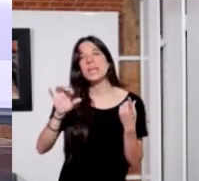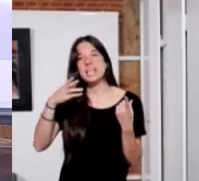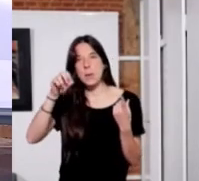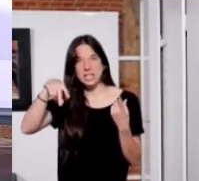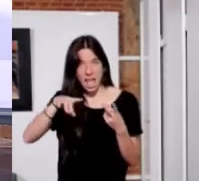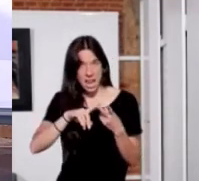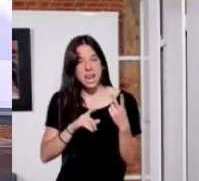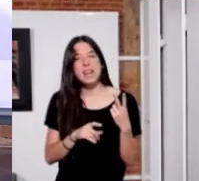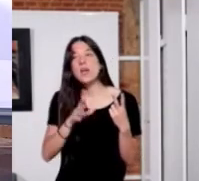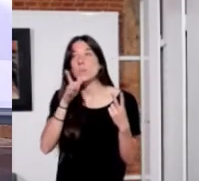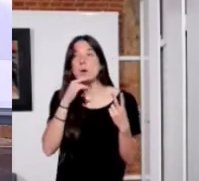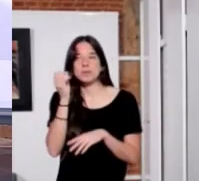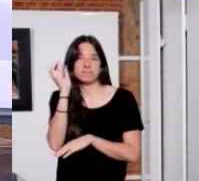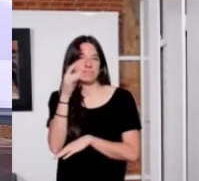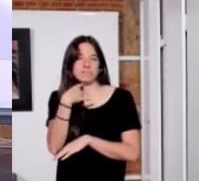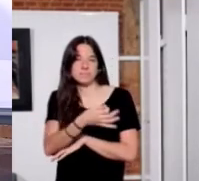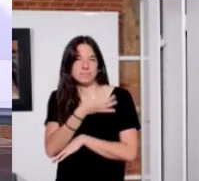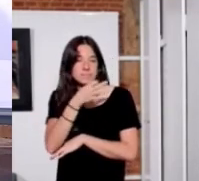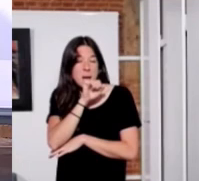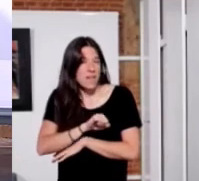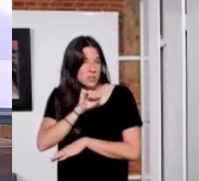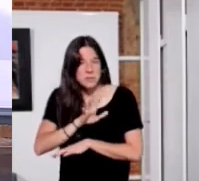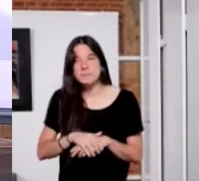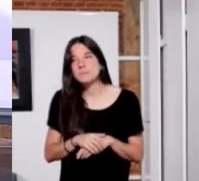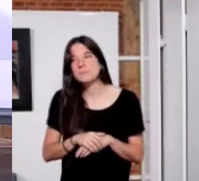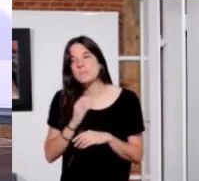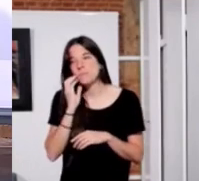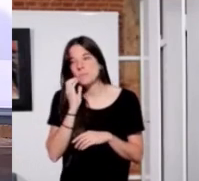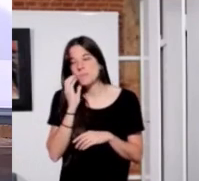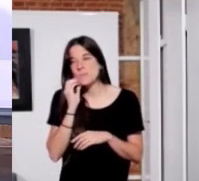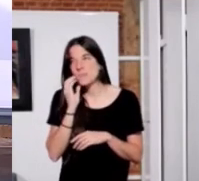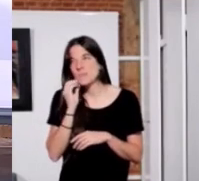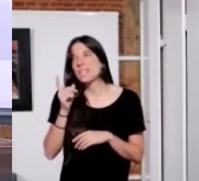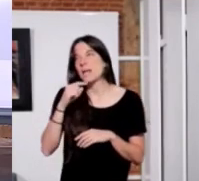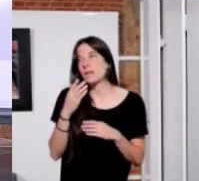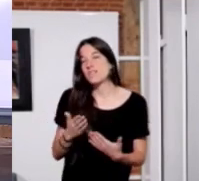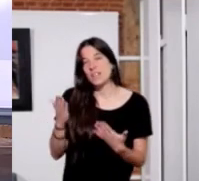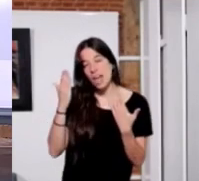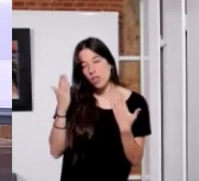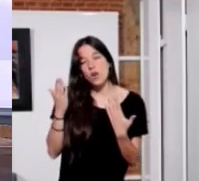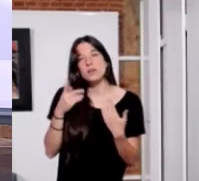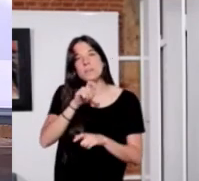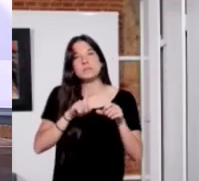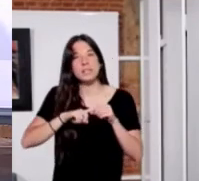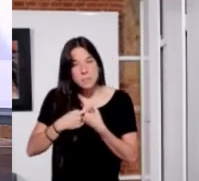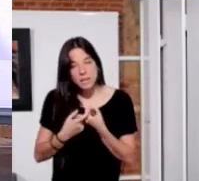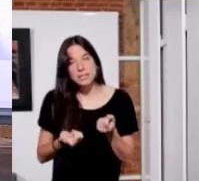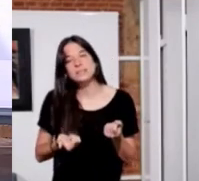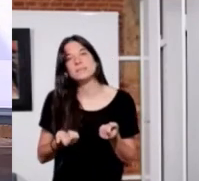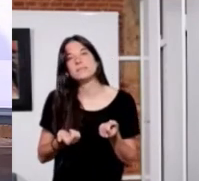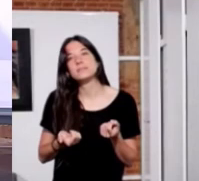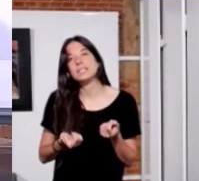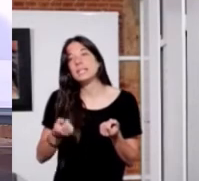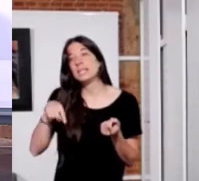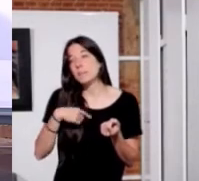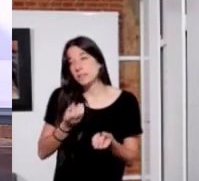Sebastián, por vuestra magistral ponencia. Se repite la felicitación por parte de los participantes y